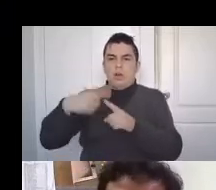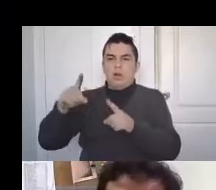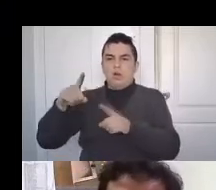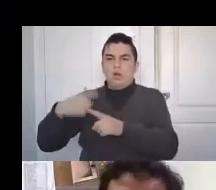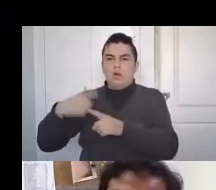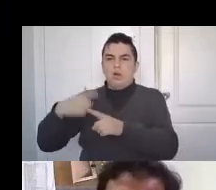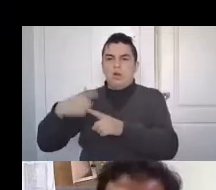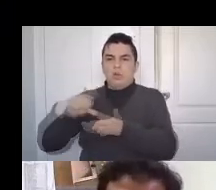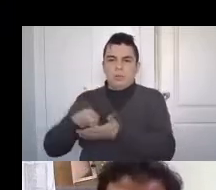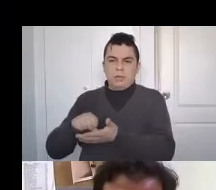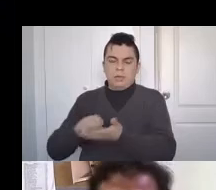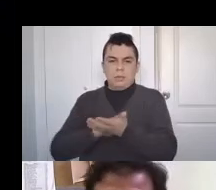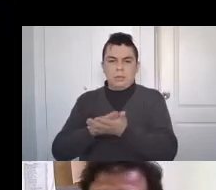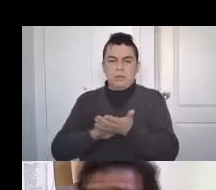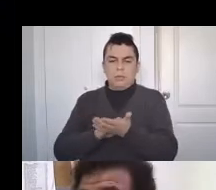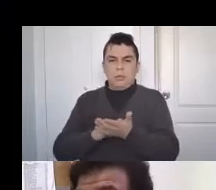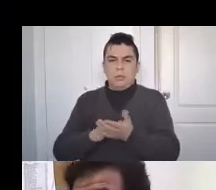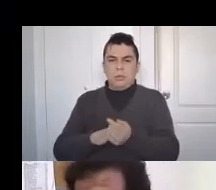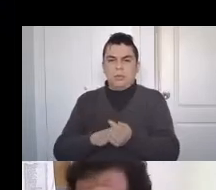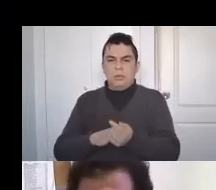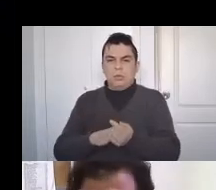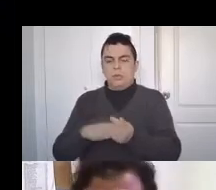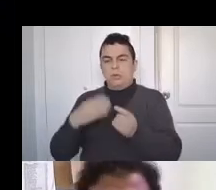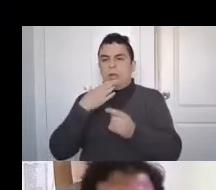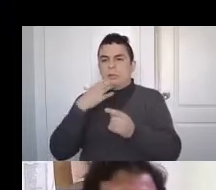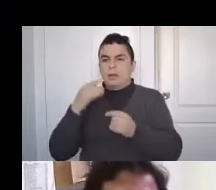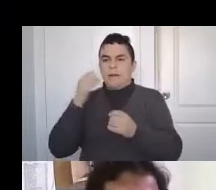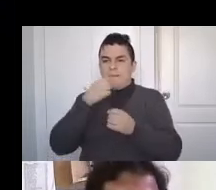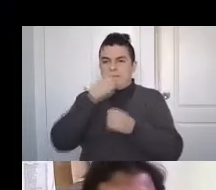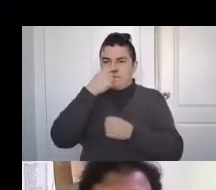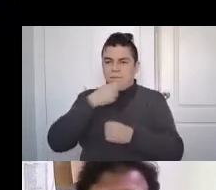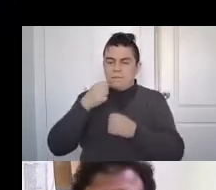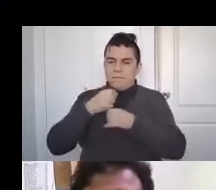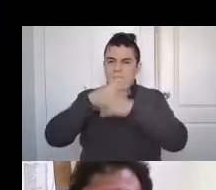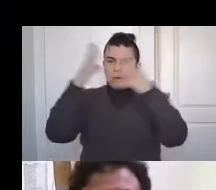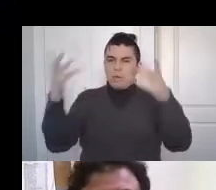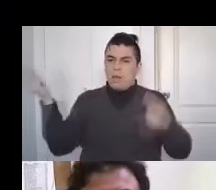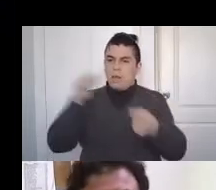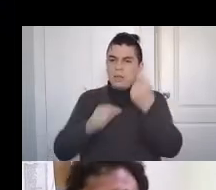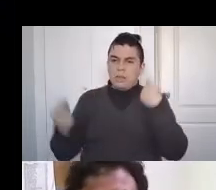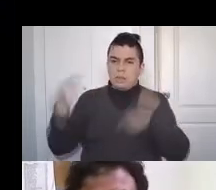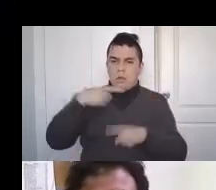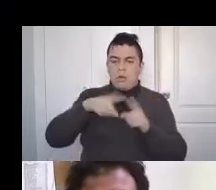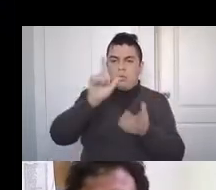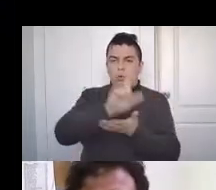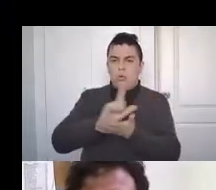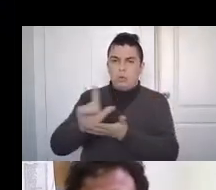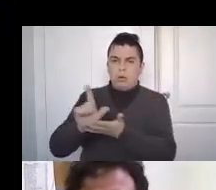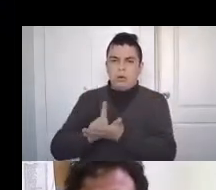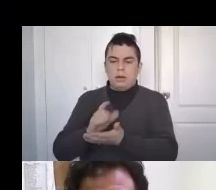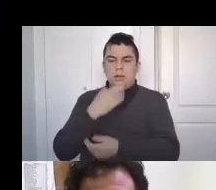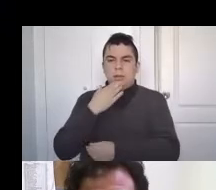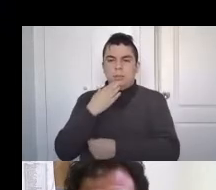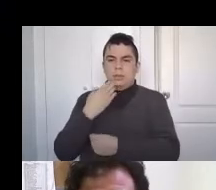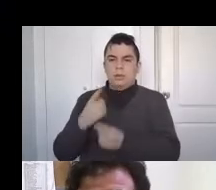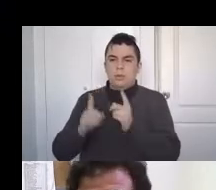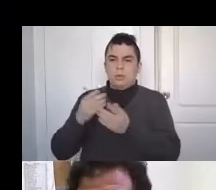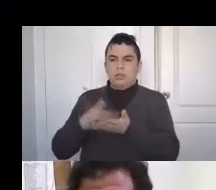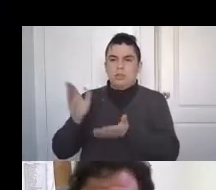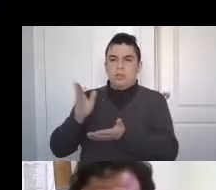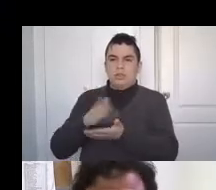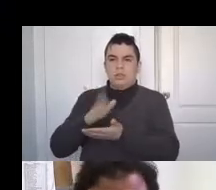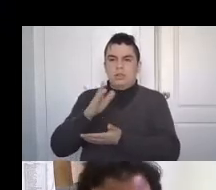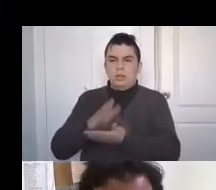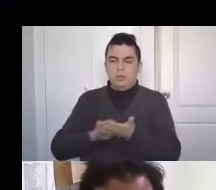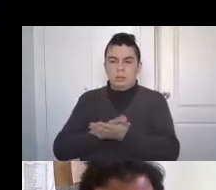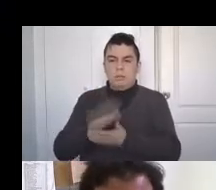entrando, ¿cierto?, desde otras localidades como también saliendo. Por lo tanto, acá yo les pongo las secuencias que circulaban desde